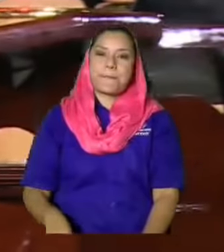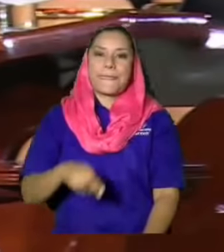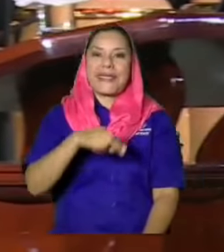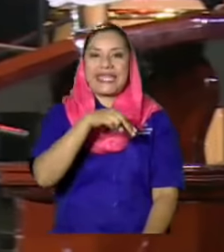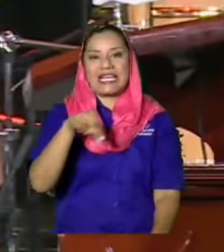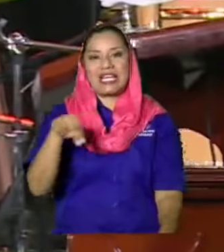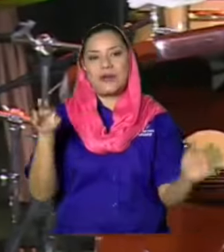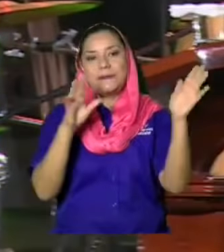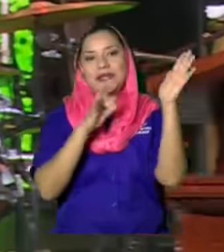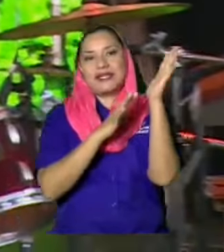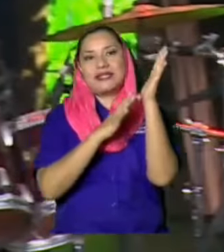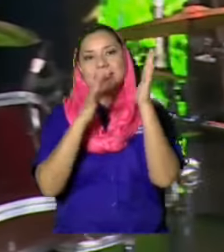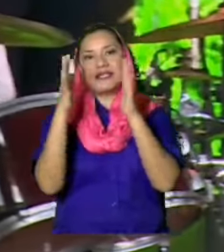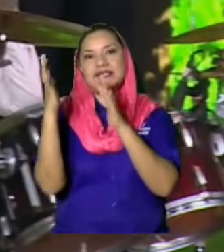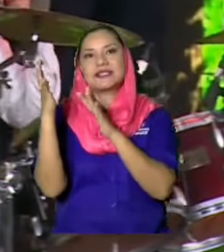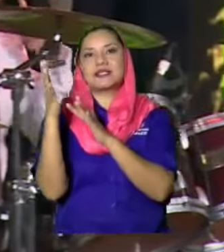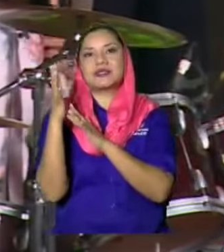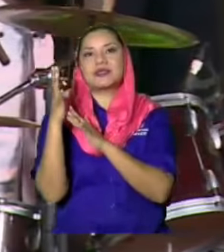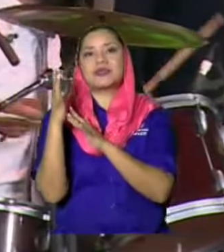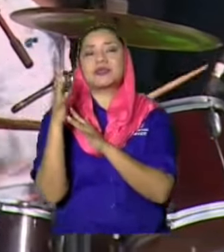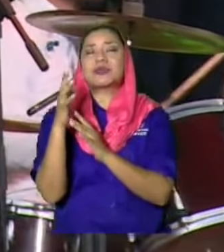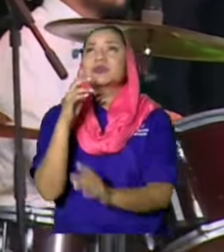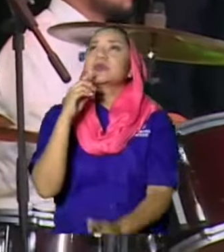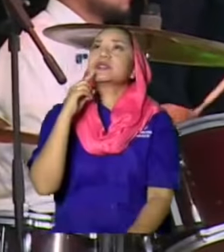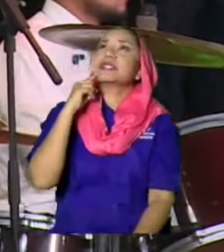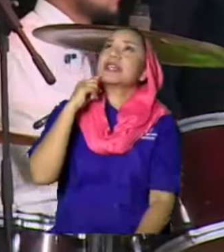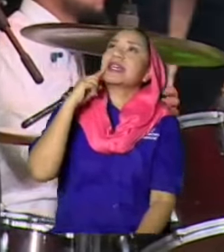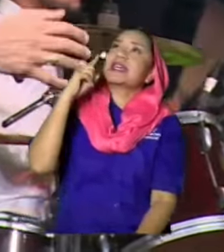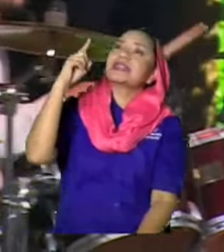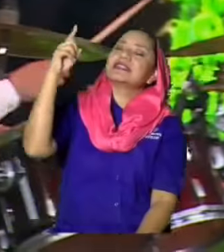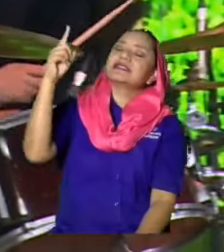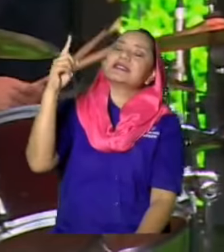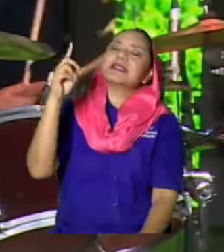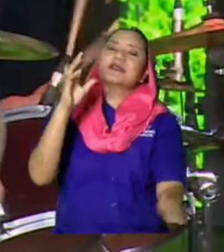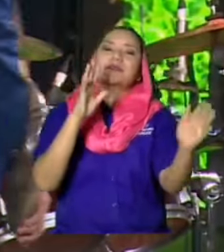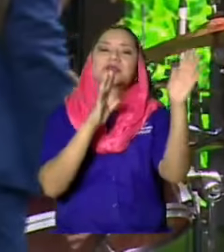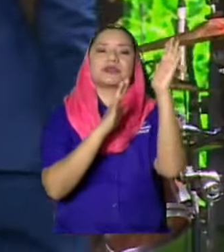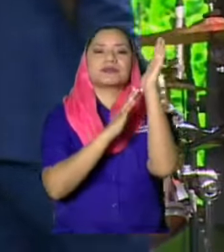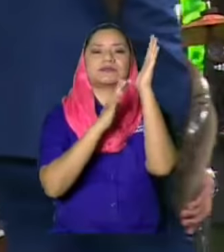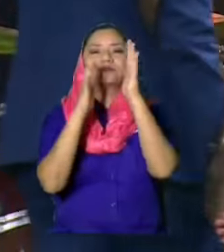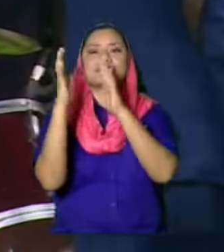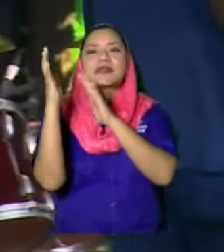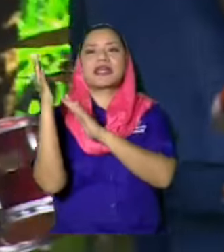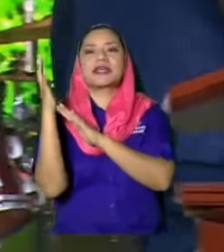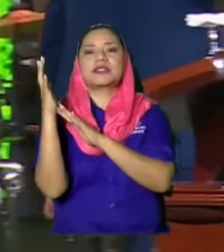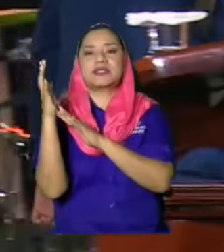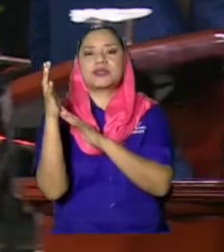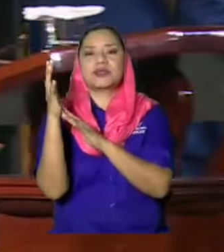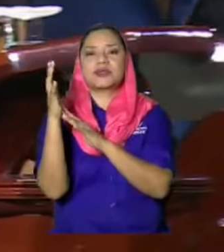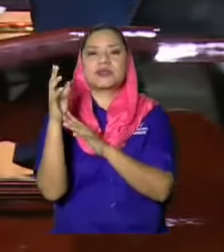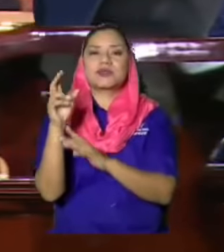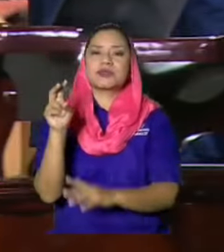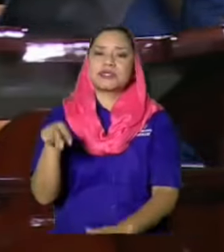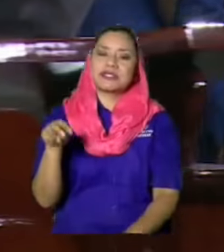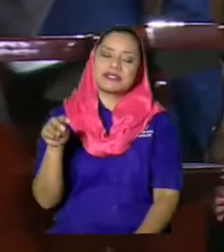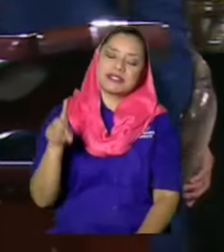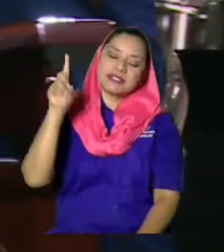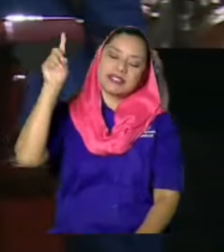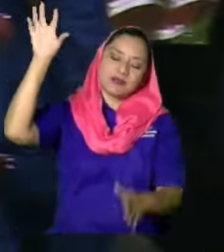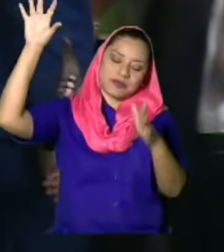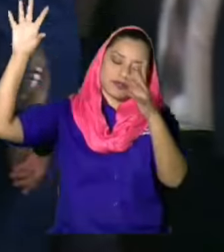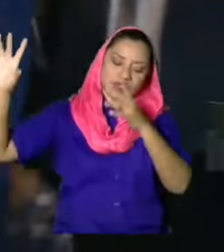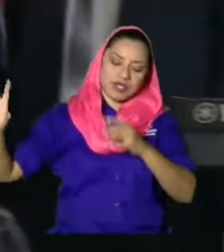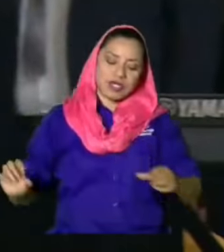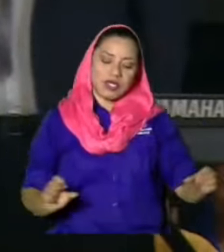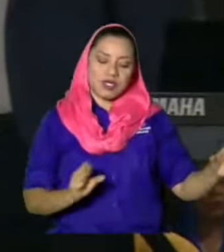un clamor, levante una oración juntamente conmigo. Que hay almitas ya pero hay más almas todavía. Hay almas